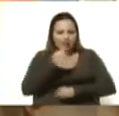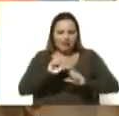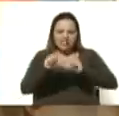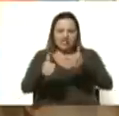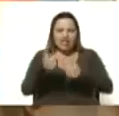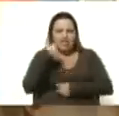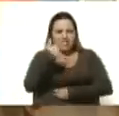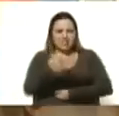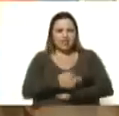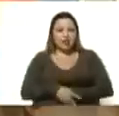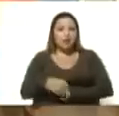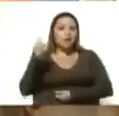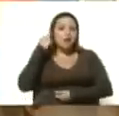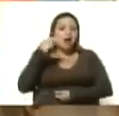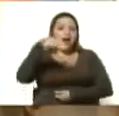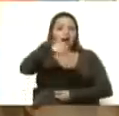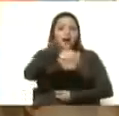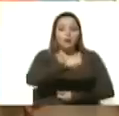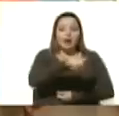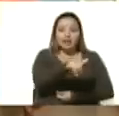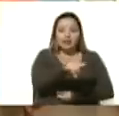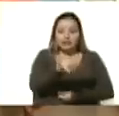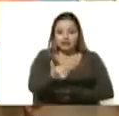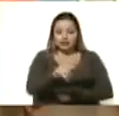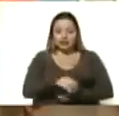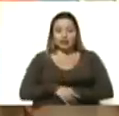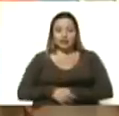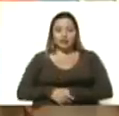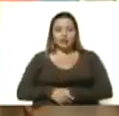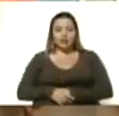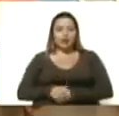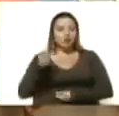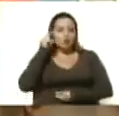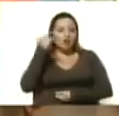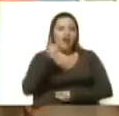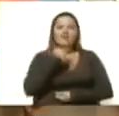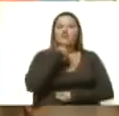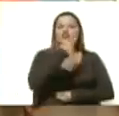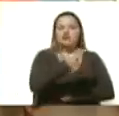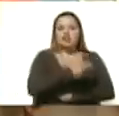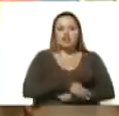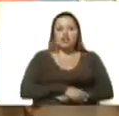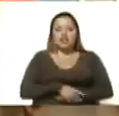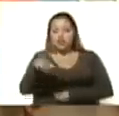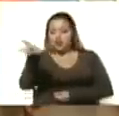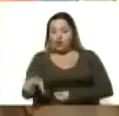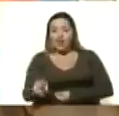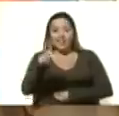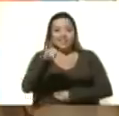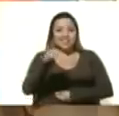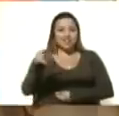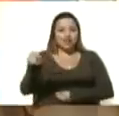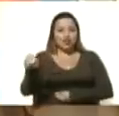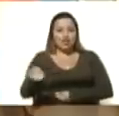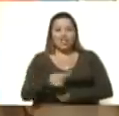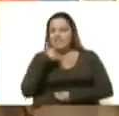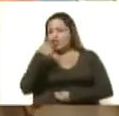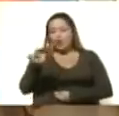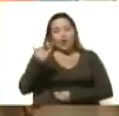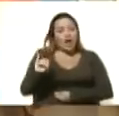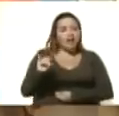tanto Maggi Cumare como Tito Viloria, pero Maggi más, que era la que fungía de vocera, que era ya una desaparición forzada,